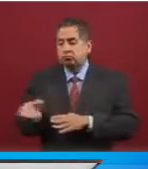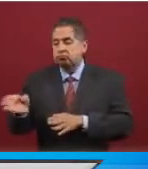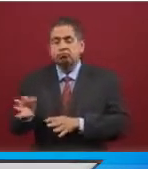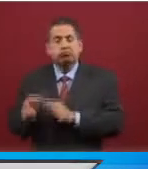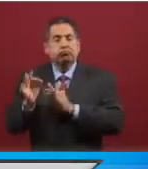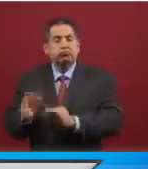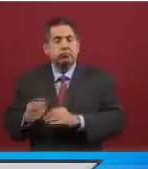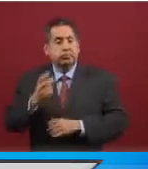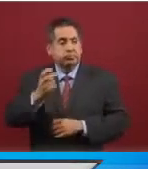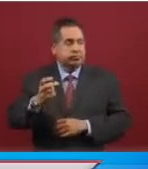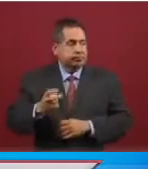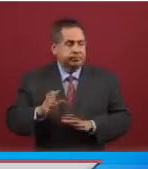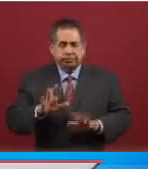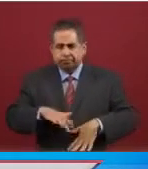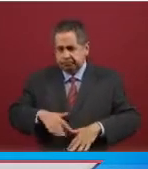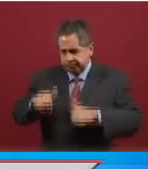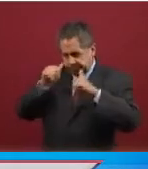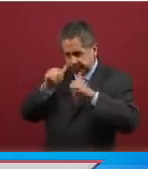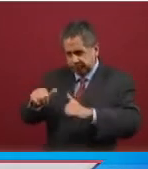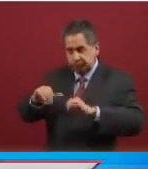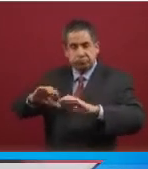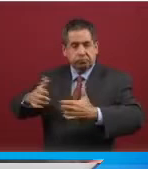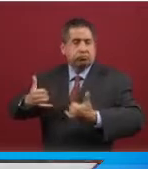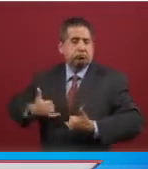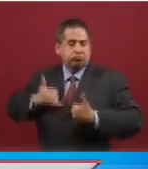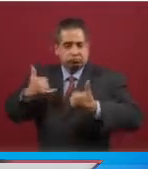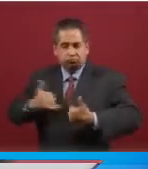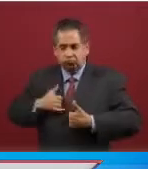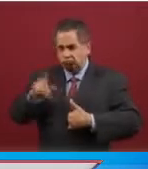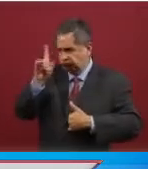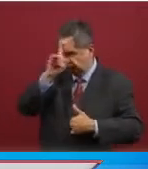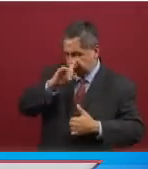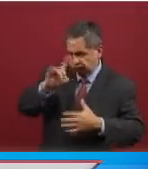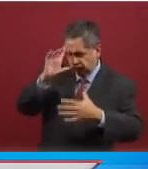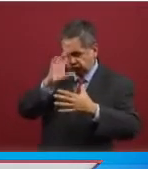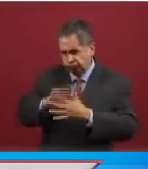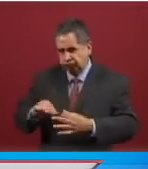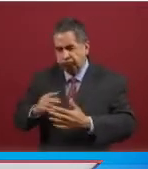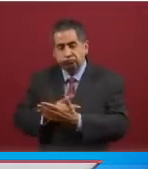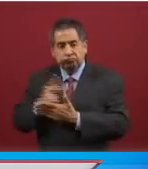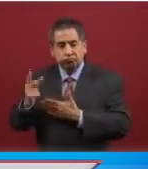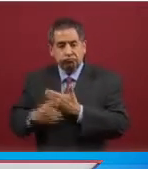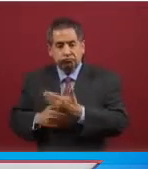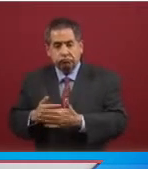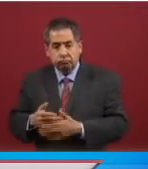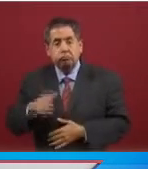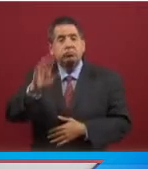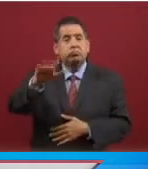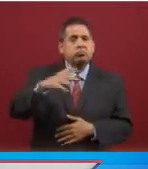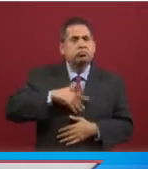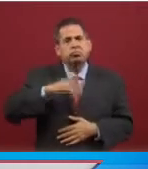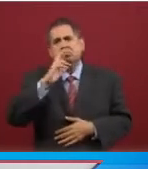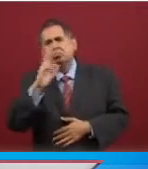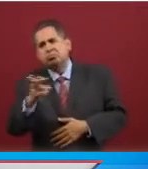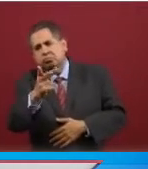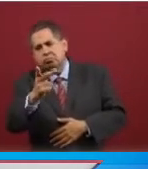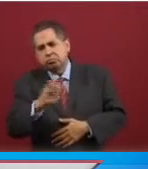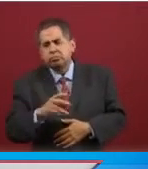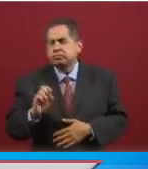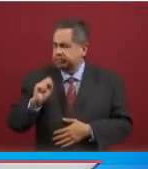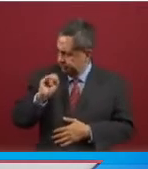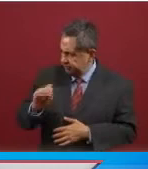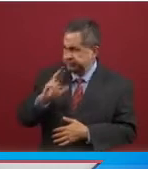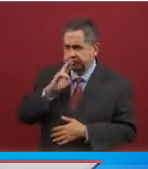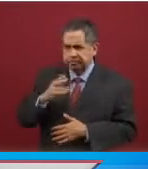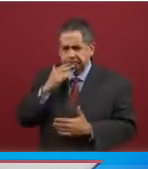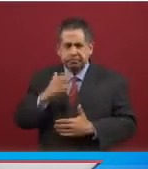de la violencia y de las desapariciones. Existe una presencia de elementos de seguridad con la Guardia Nacional. También iniciará la labor de prevención para